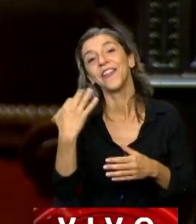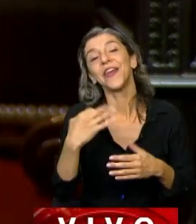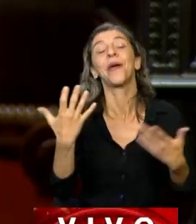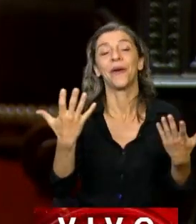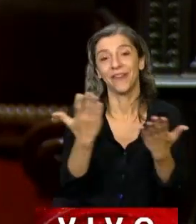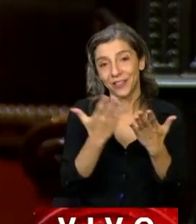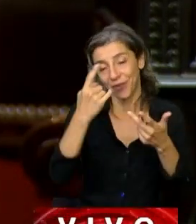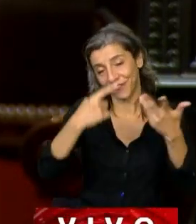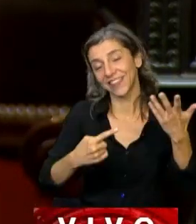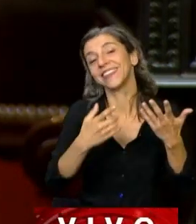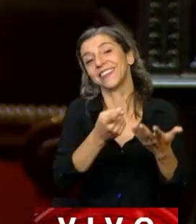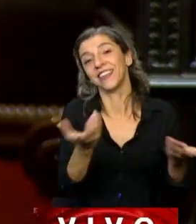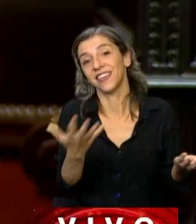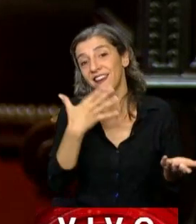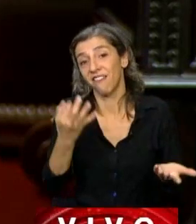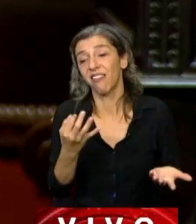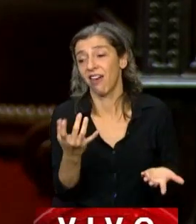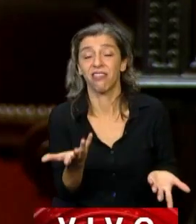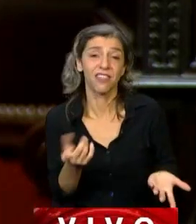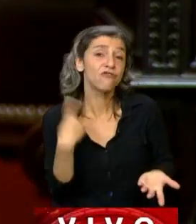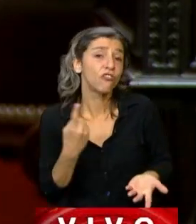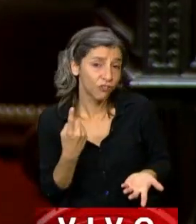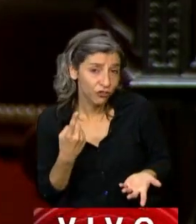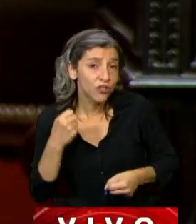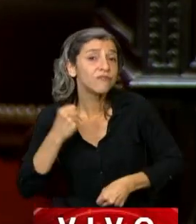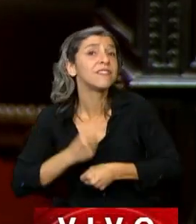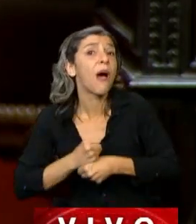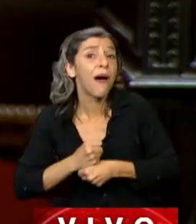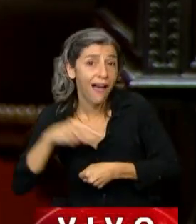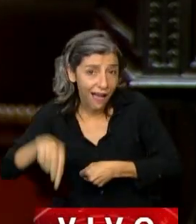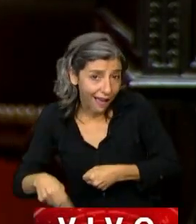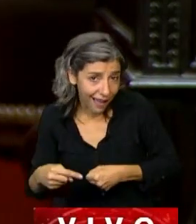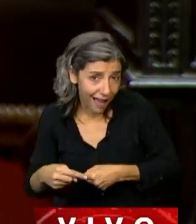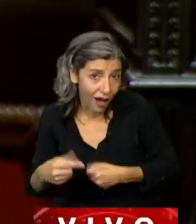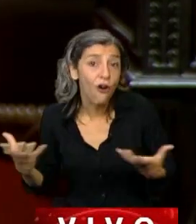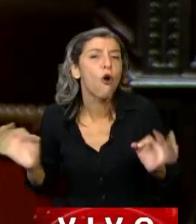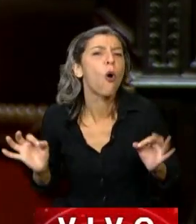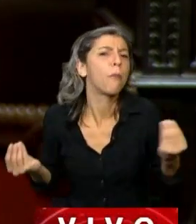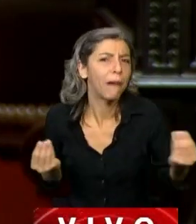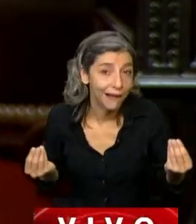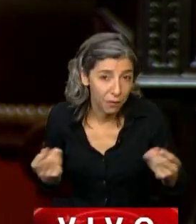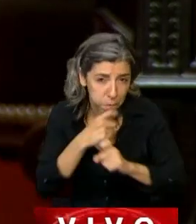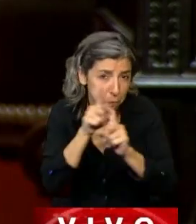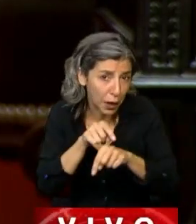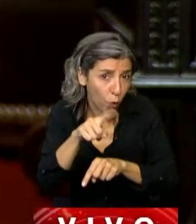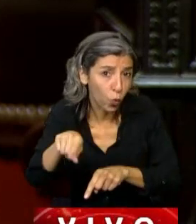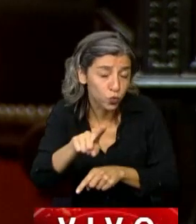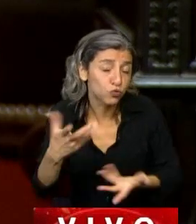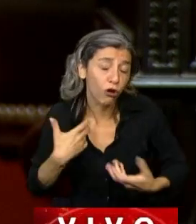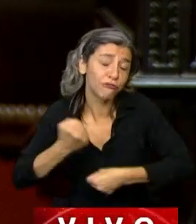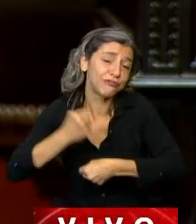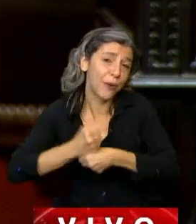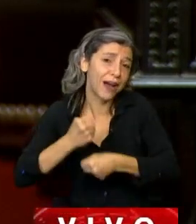pregunto a ustedes, ¿para qué estamos acá si no es para eso? Yo creo que para hacer lo correcto, que no siempre coincide con